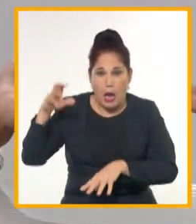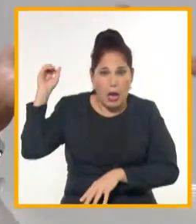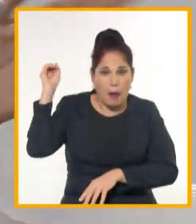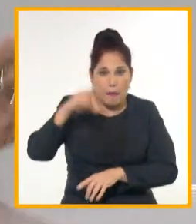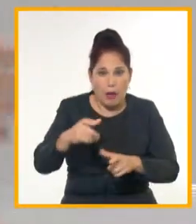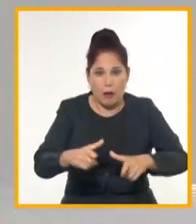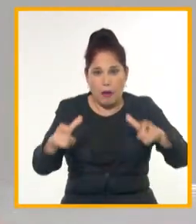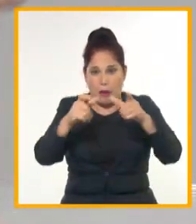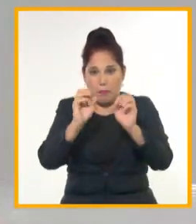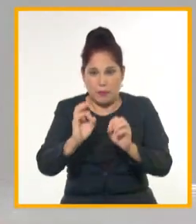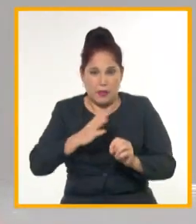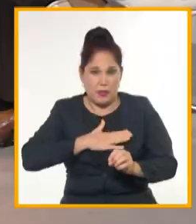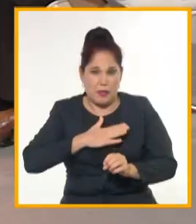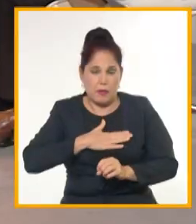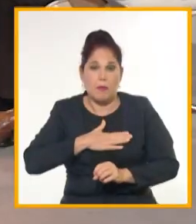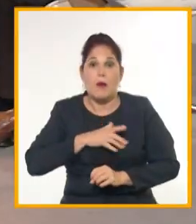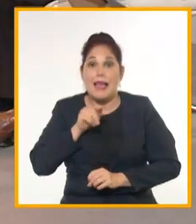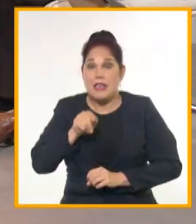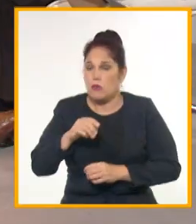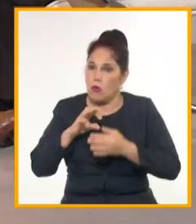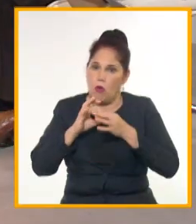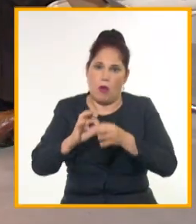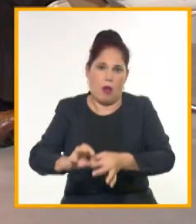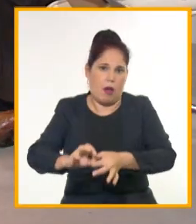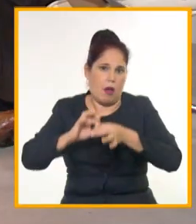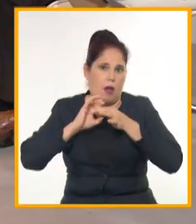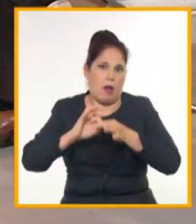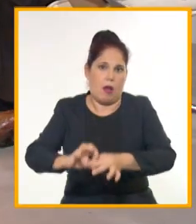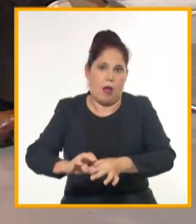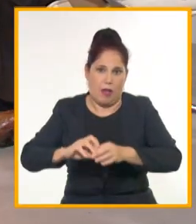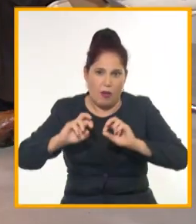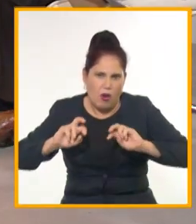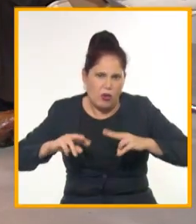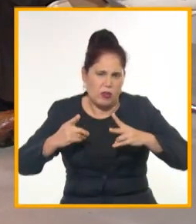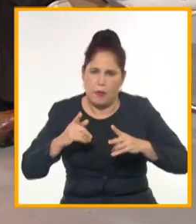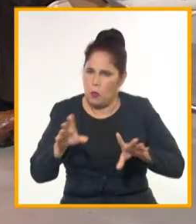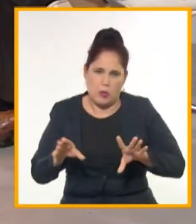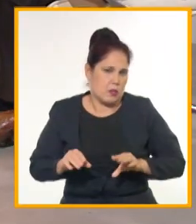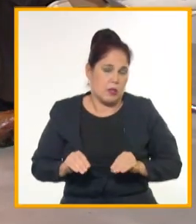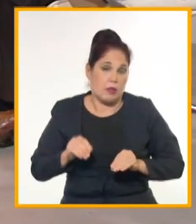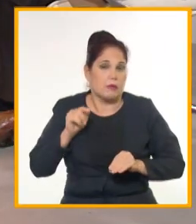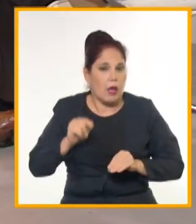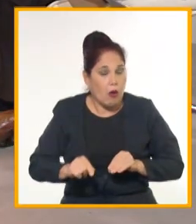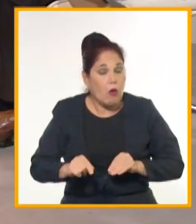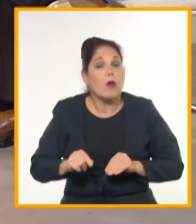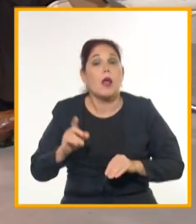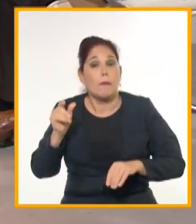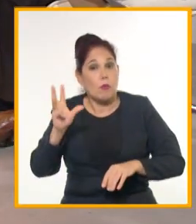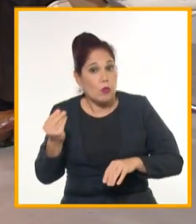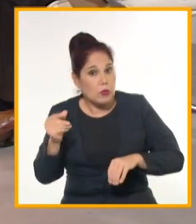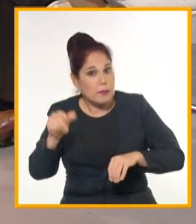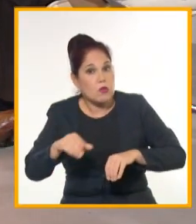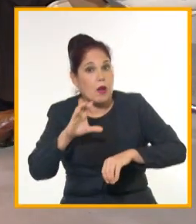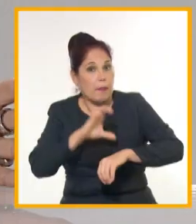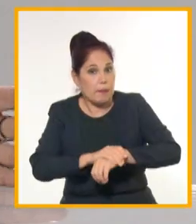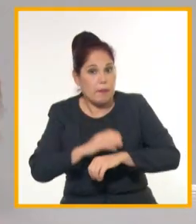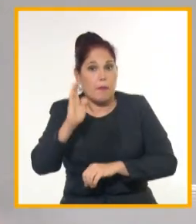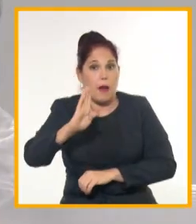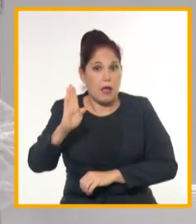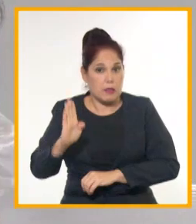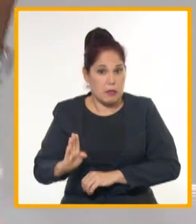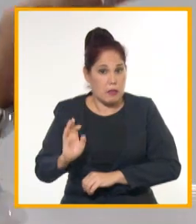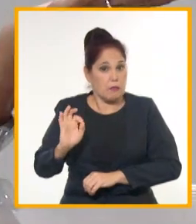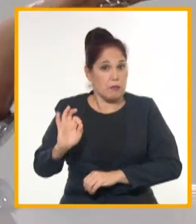del año 2023. Uno de los hechos más graves. Es que se puede volver a repetir. Exacto. Y ya en Venezuela Brasil, está el